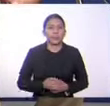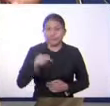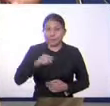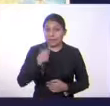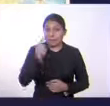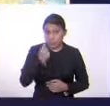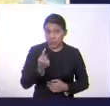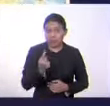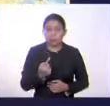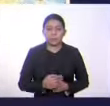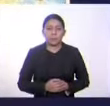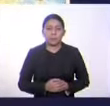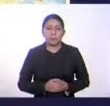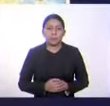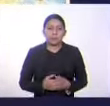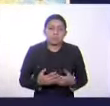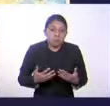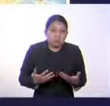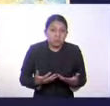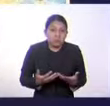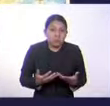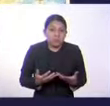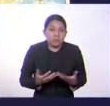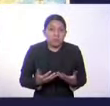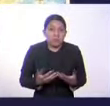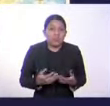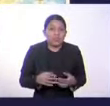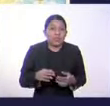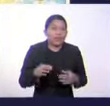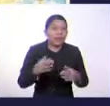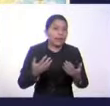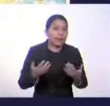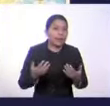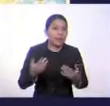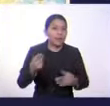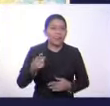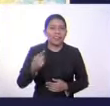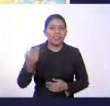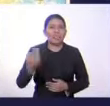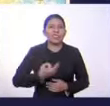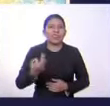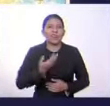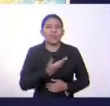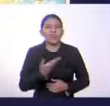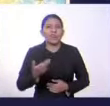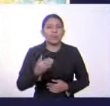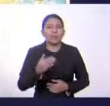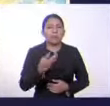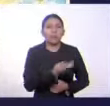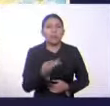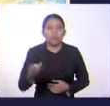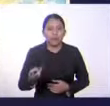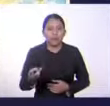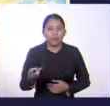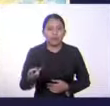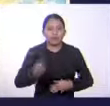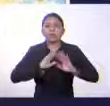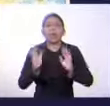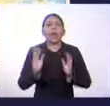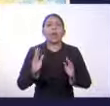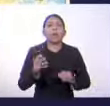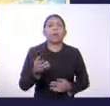cuenta entonces que los derechos humanos demandan condiciones materiales. O sea, si no se quedan en un discurso